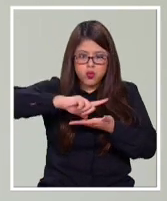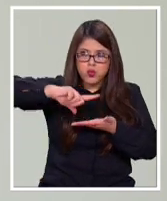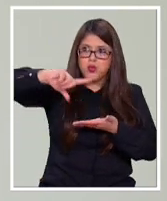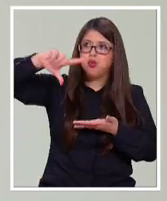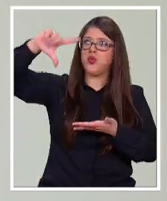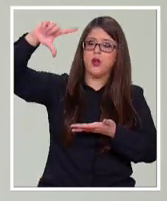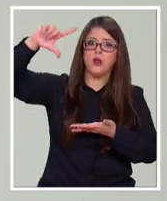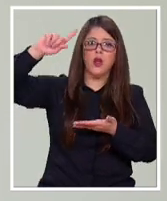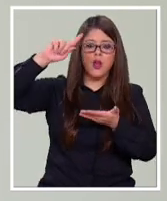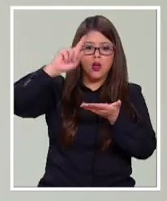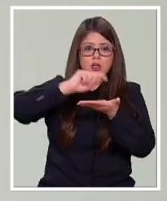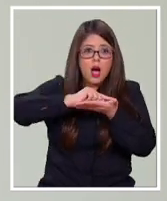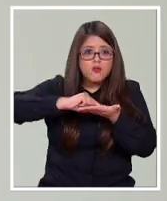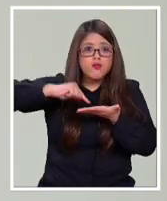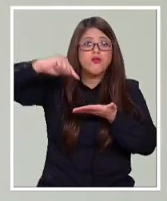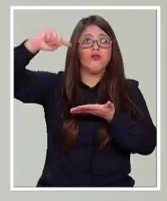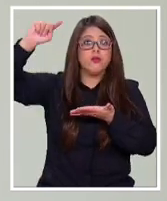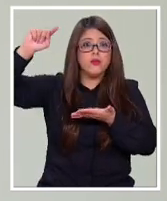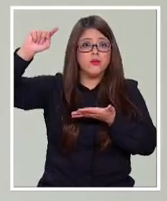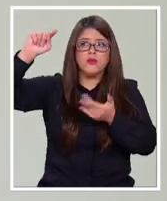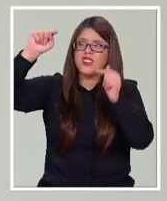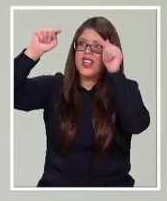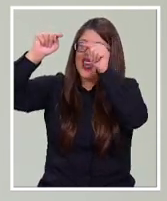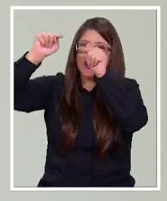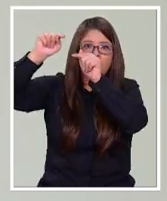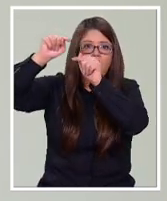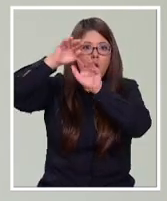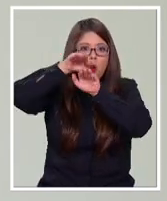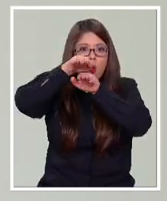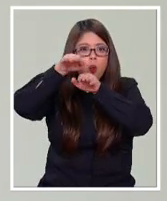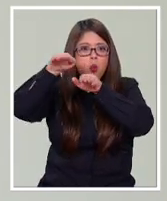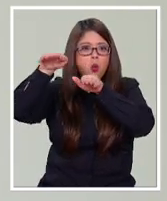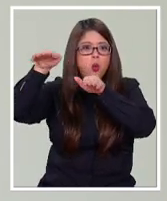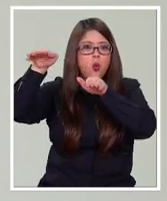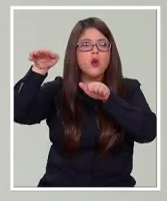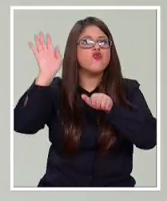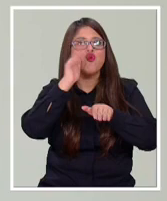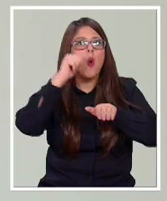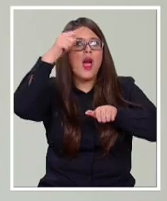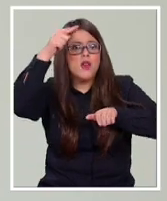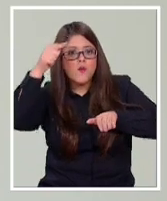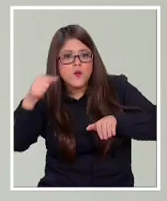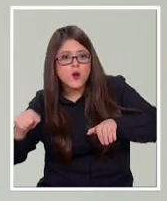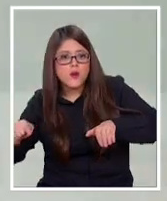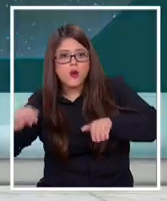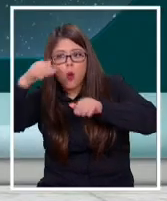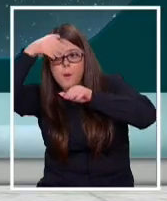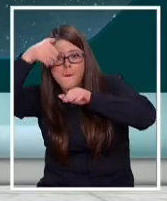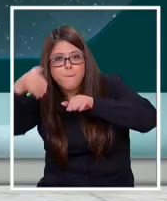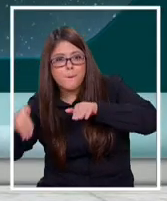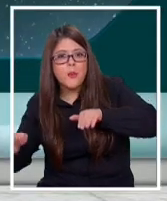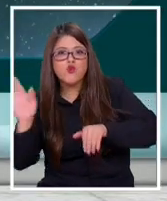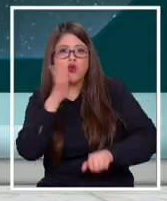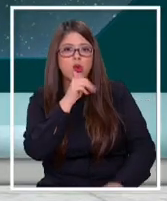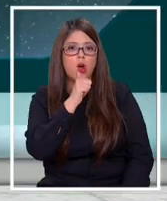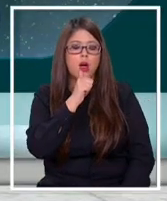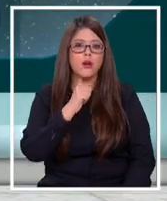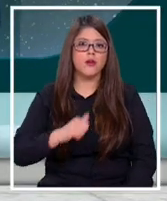curva, y esta no ha descendido durante los últimos 2 meses.